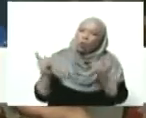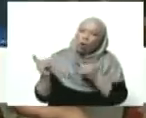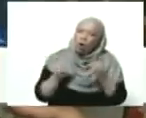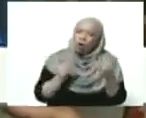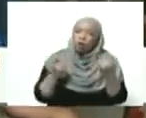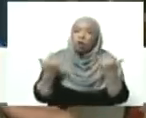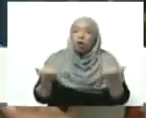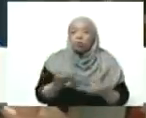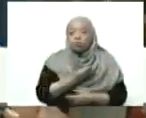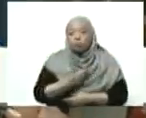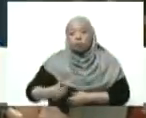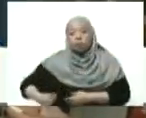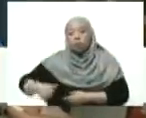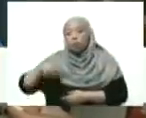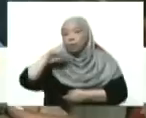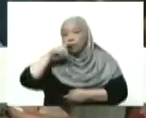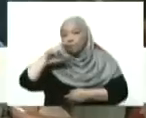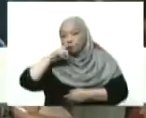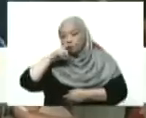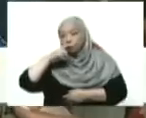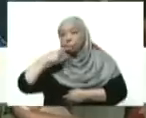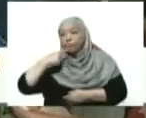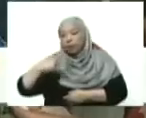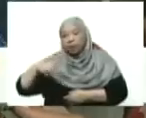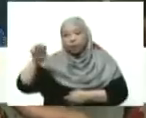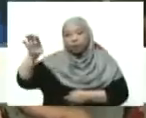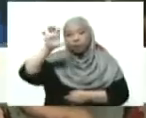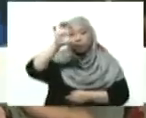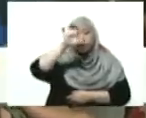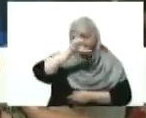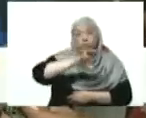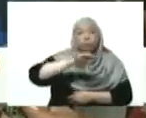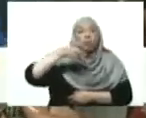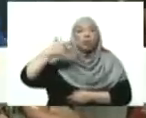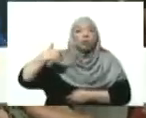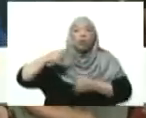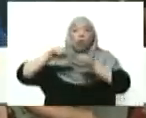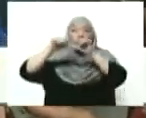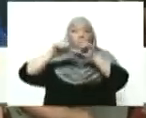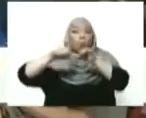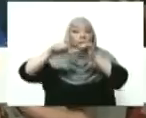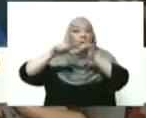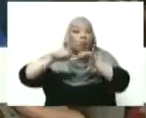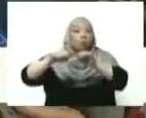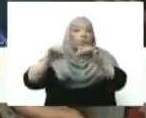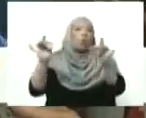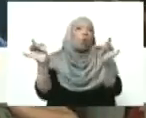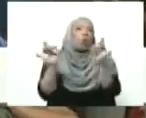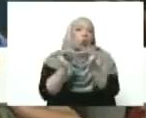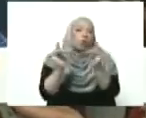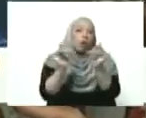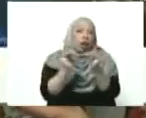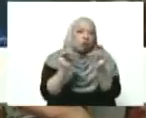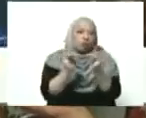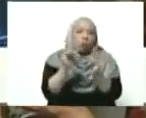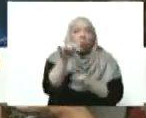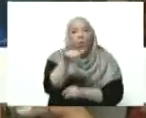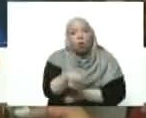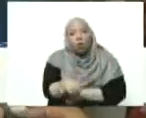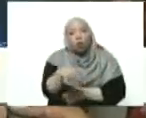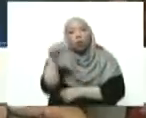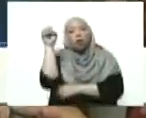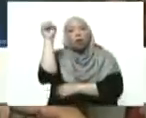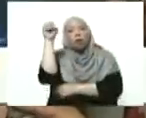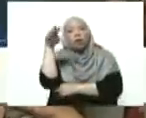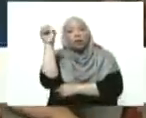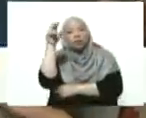República, que es quien maneja la política exterior a través de la Cancillería, continuar con las articulaciones. La presencia de hoy del Parlamento